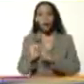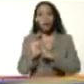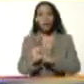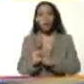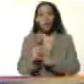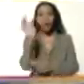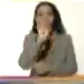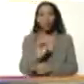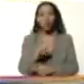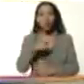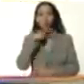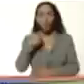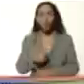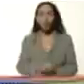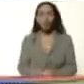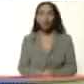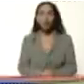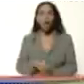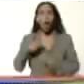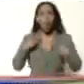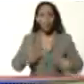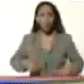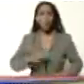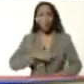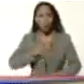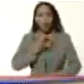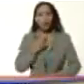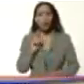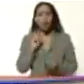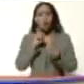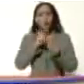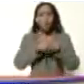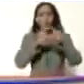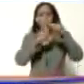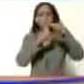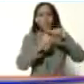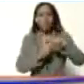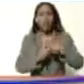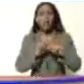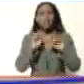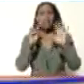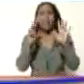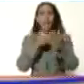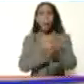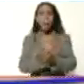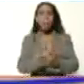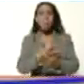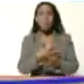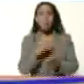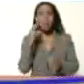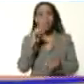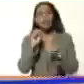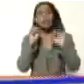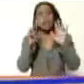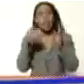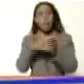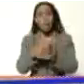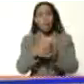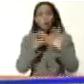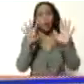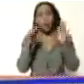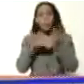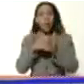la humanidad puede registrar 7.000, 9.000, 10.000 años de civilización.